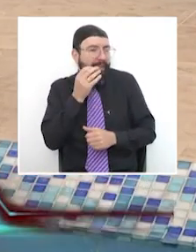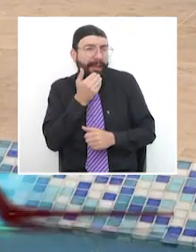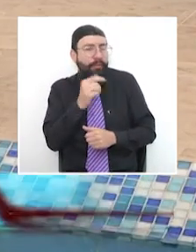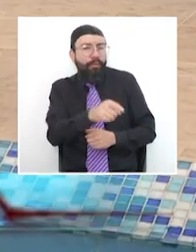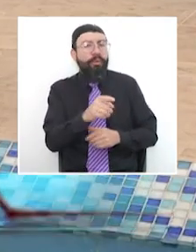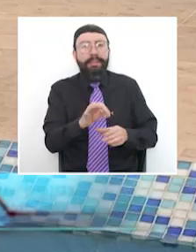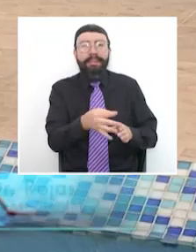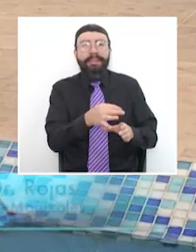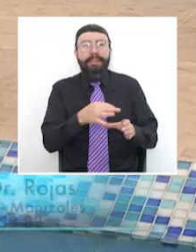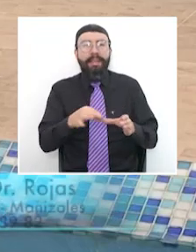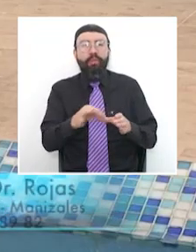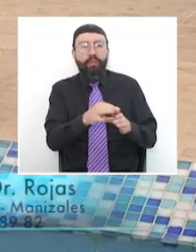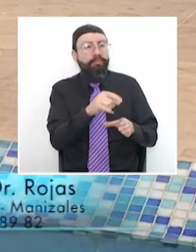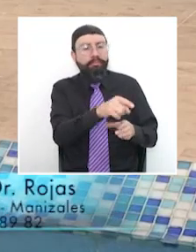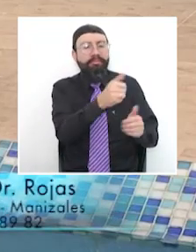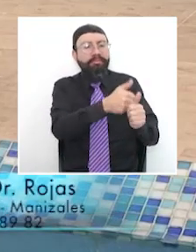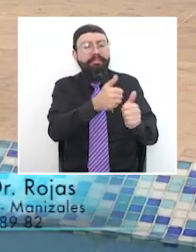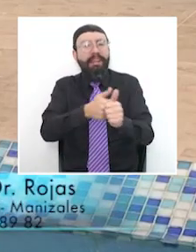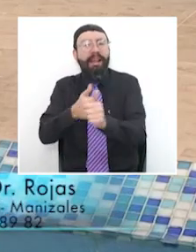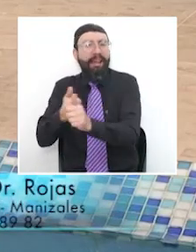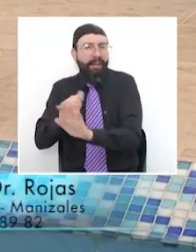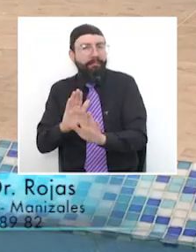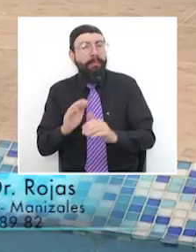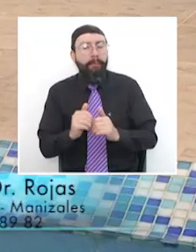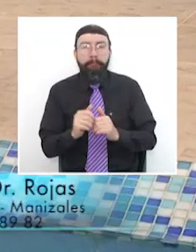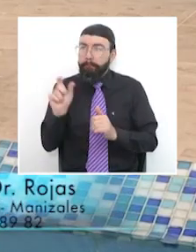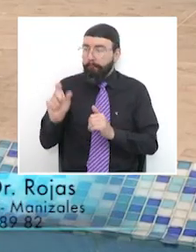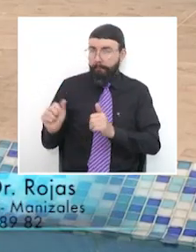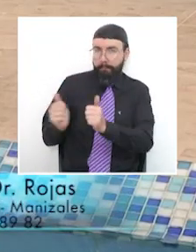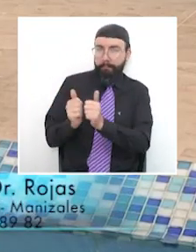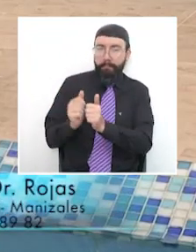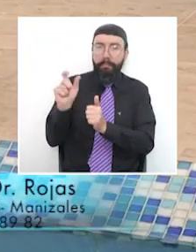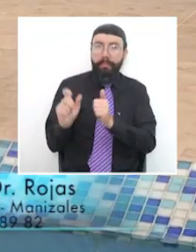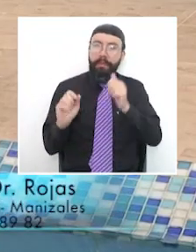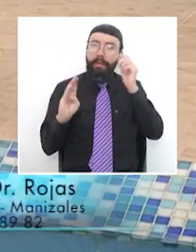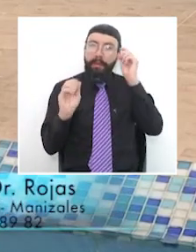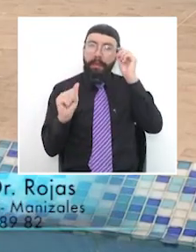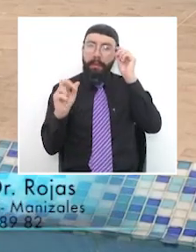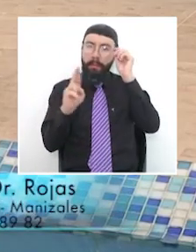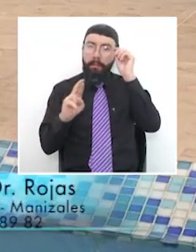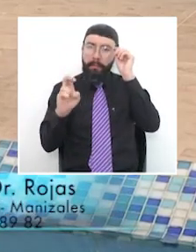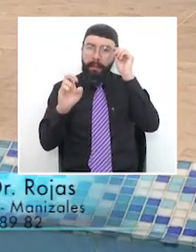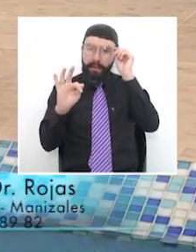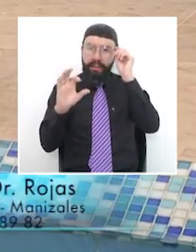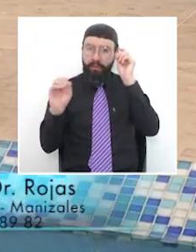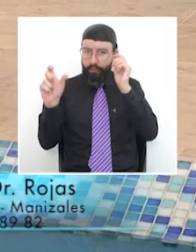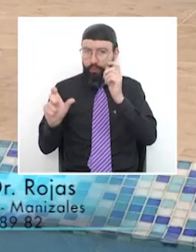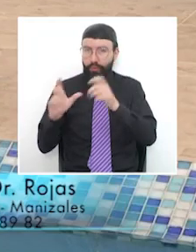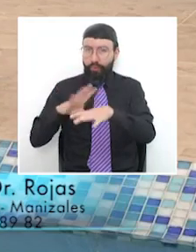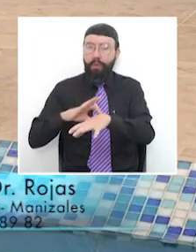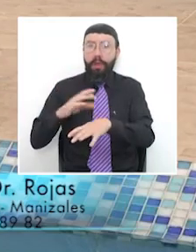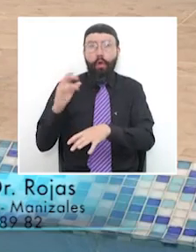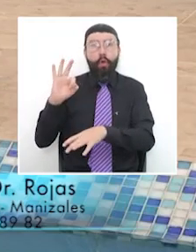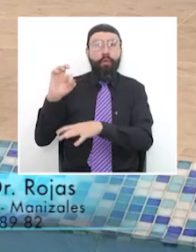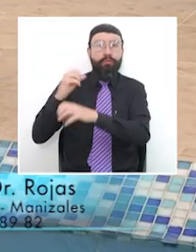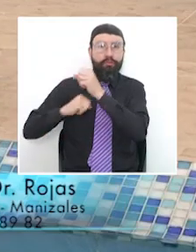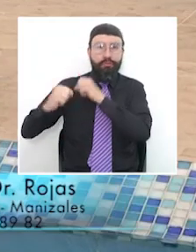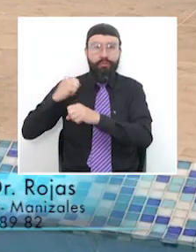el doctor Mauricio Rojas Barreto, que está con nosotros hace 8 años en nuestros parques de la